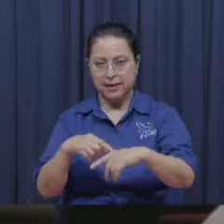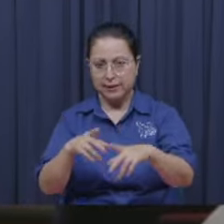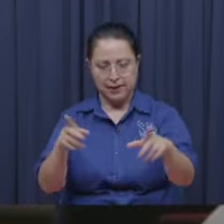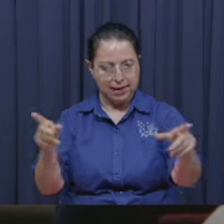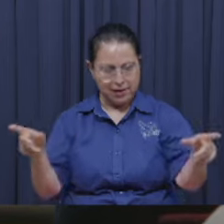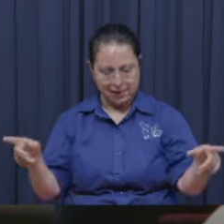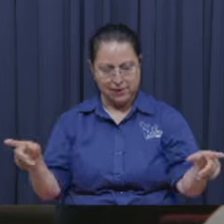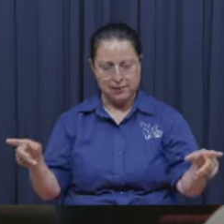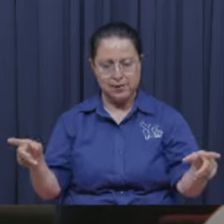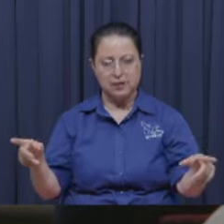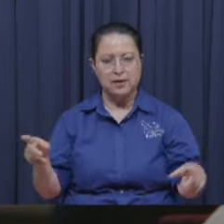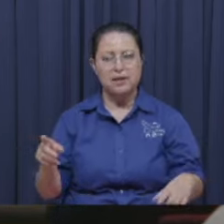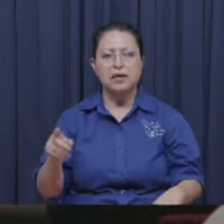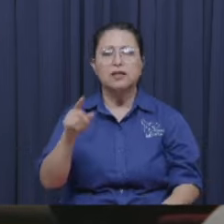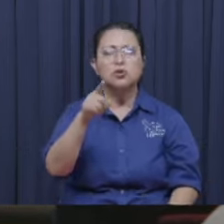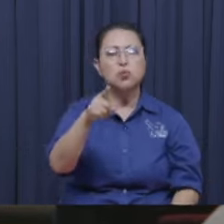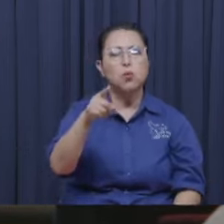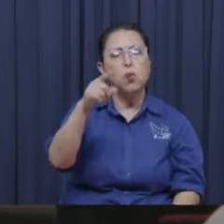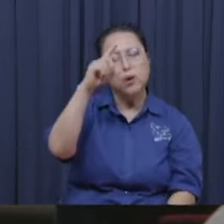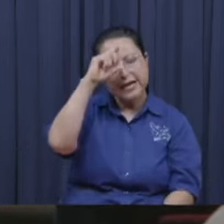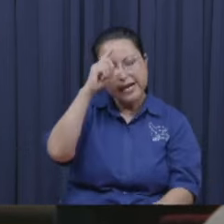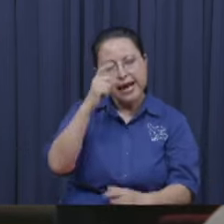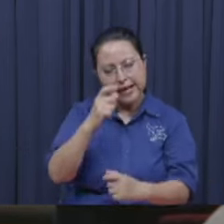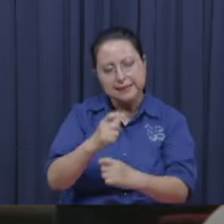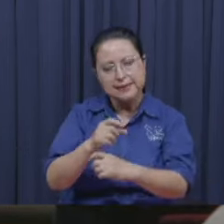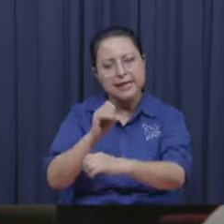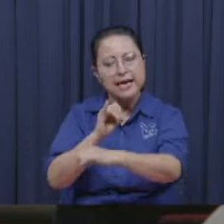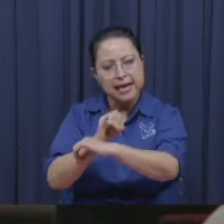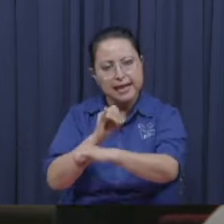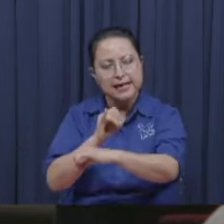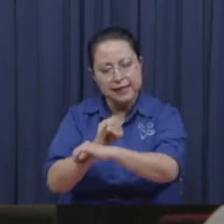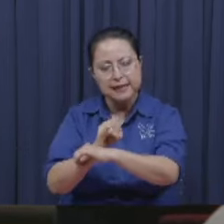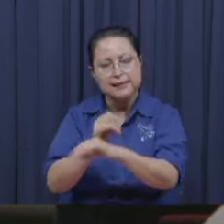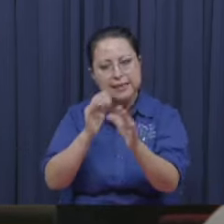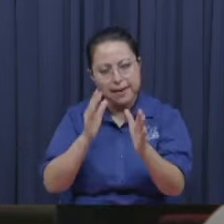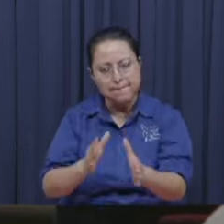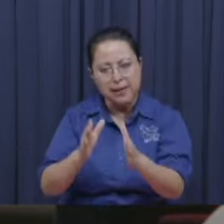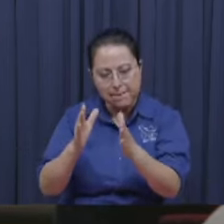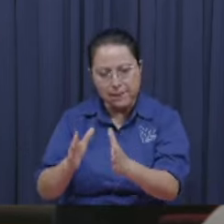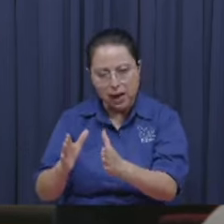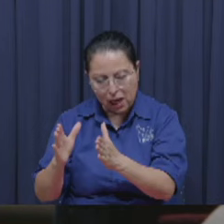¿Cuántos de los que están aquí creen que la iglesia en su totalidad está preparada?